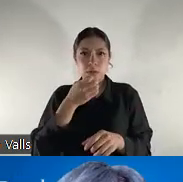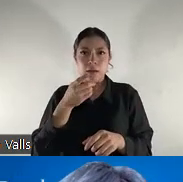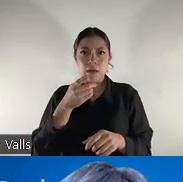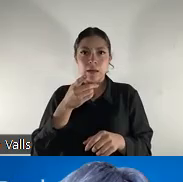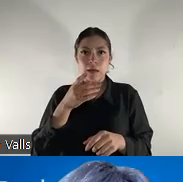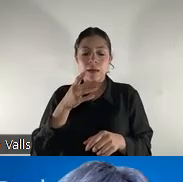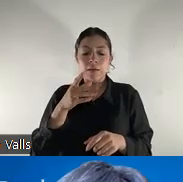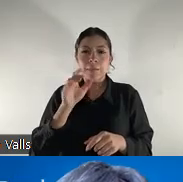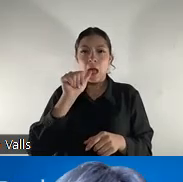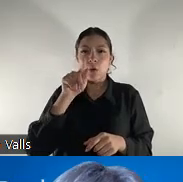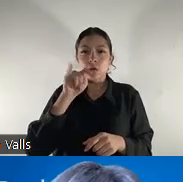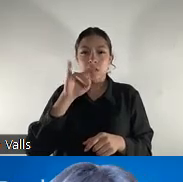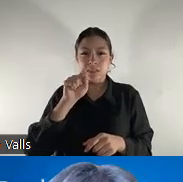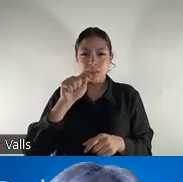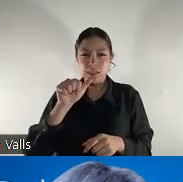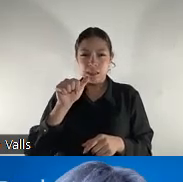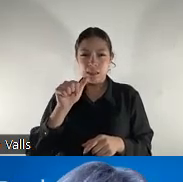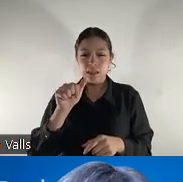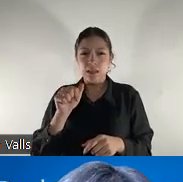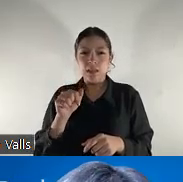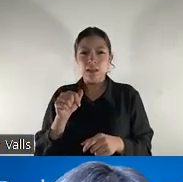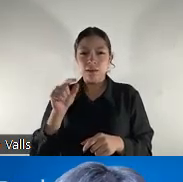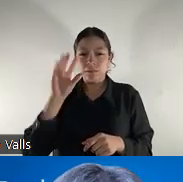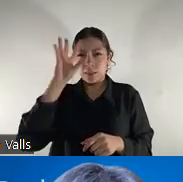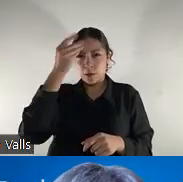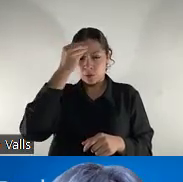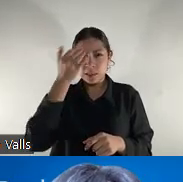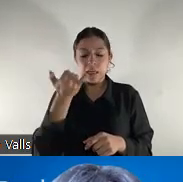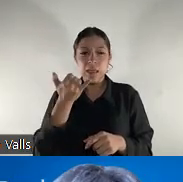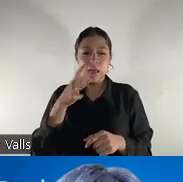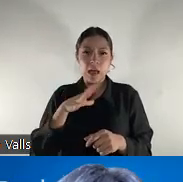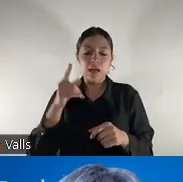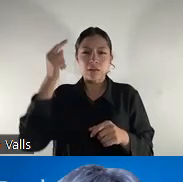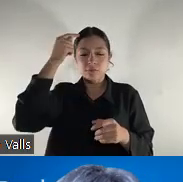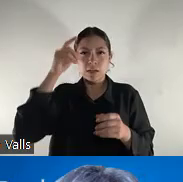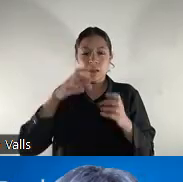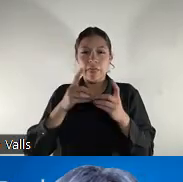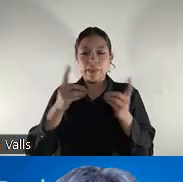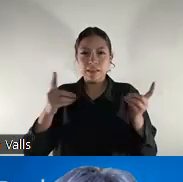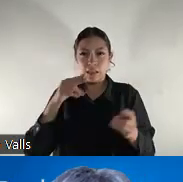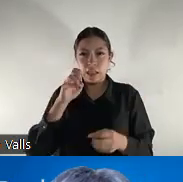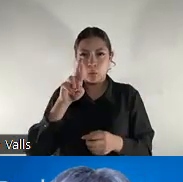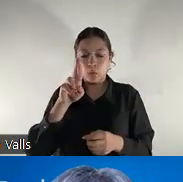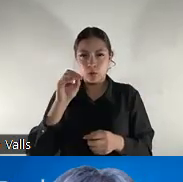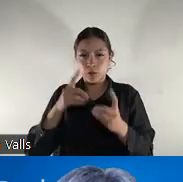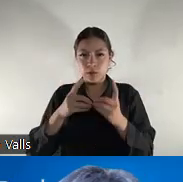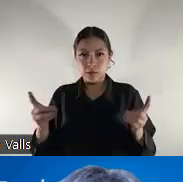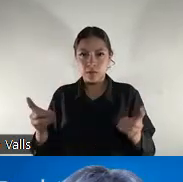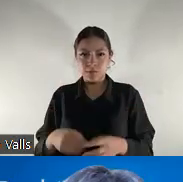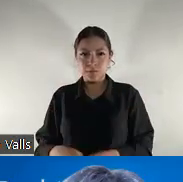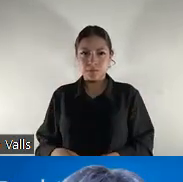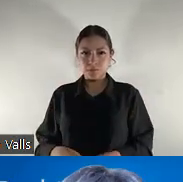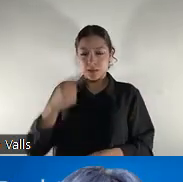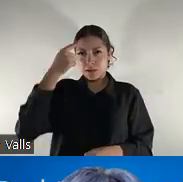autista con diversos diplomados en trastornos del neurodesarrollo. Ha colaborado en proyectos de investigación en temas relacionados con